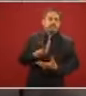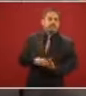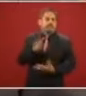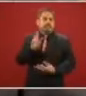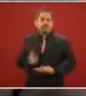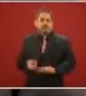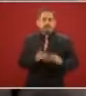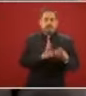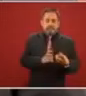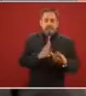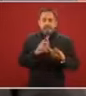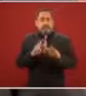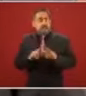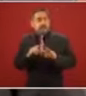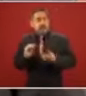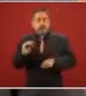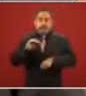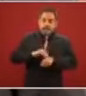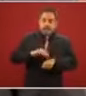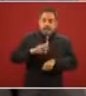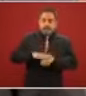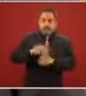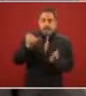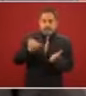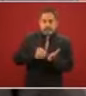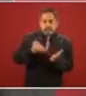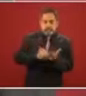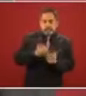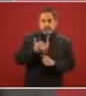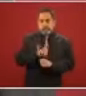o los aumentos de impuestos